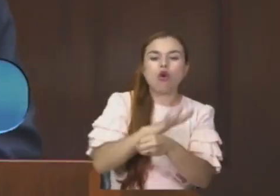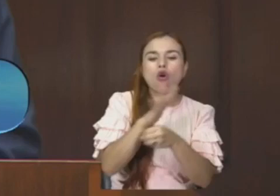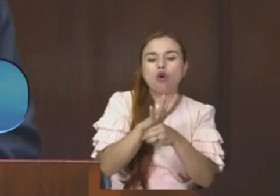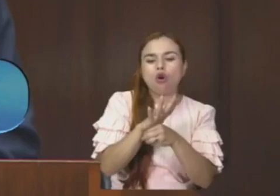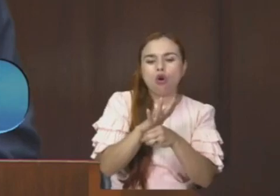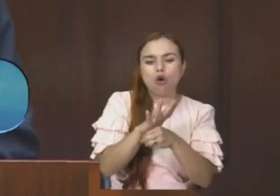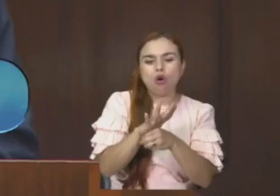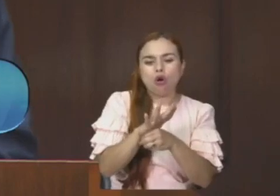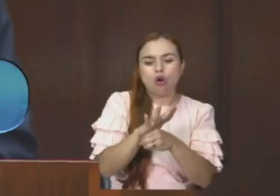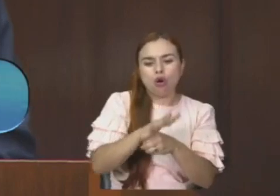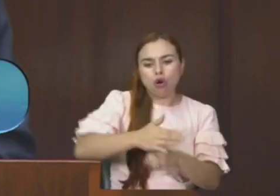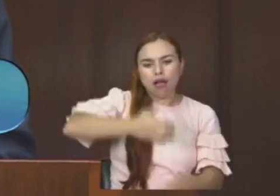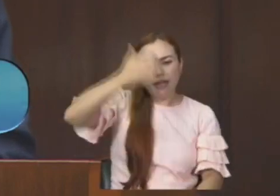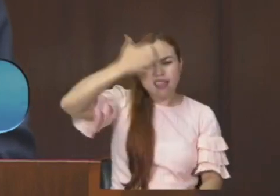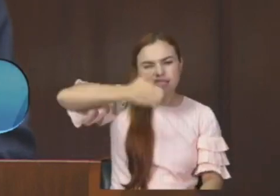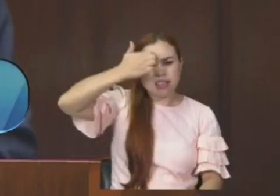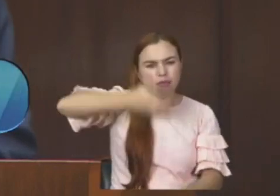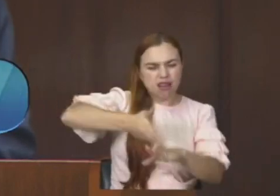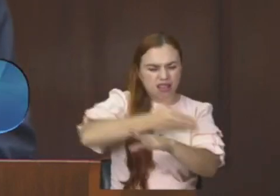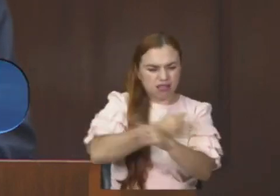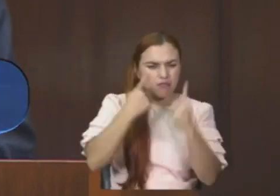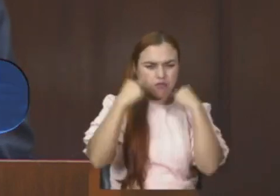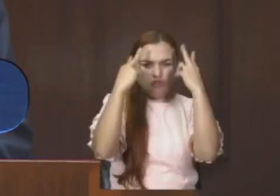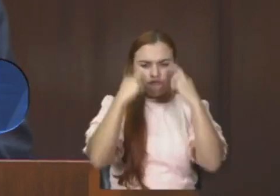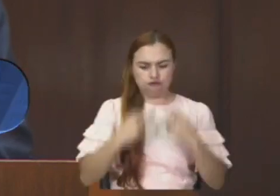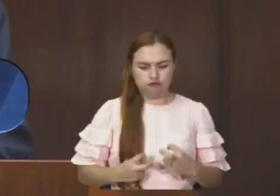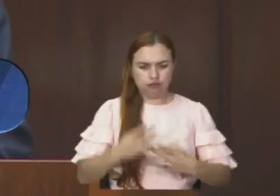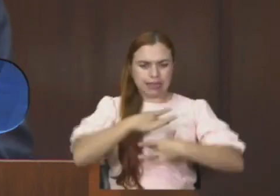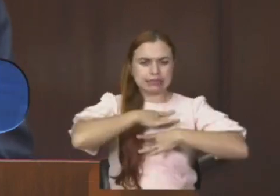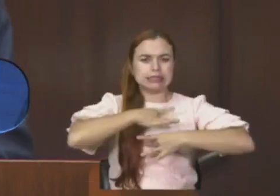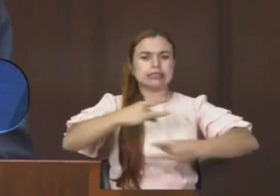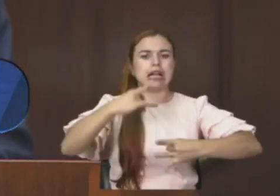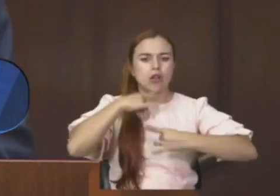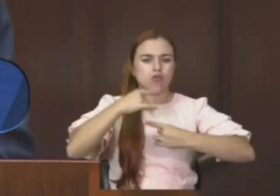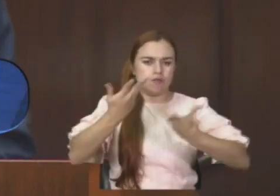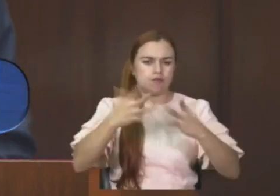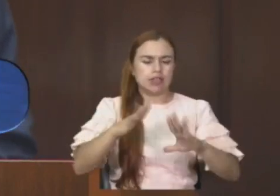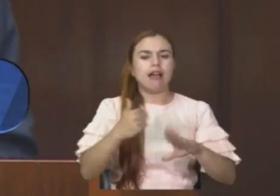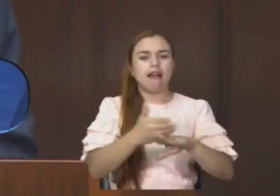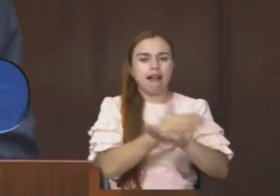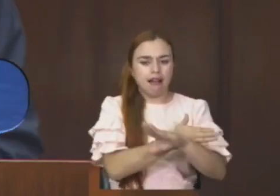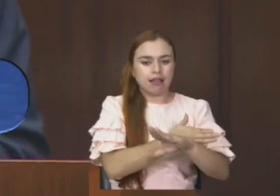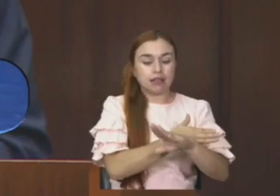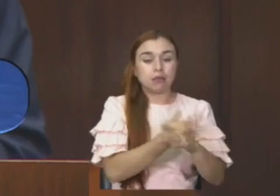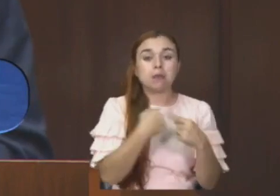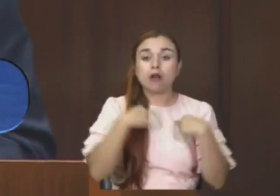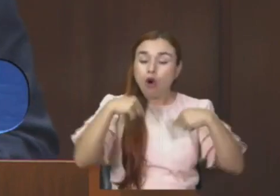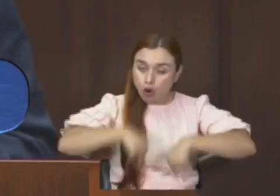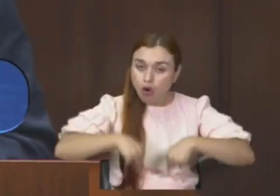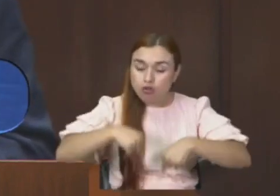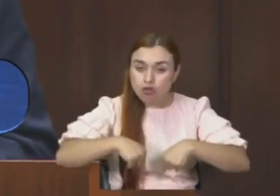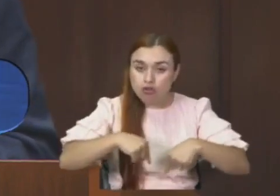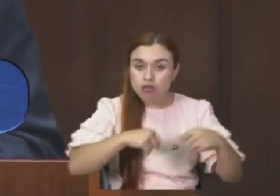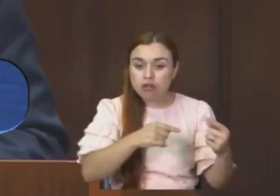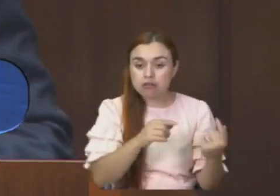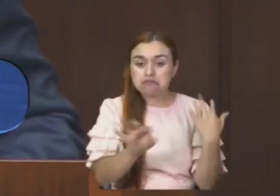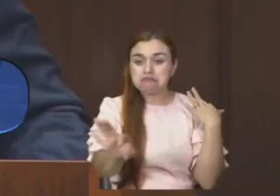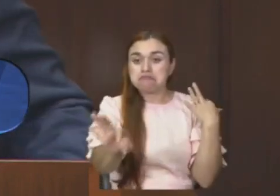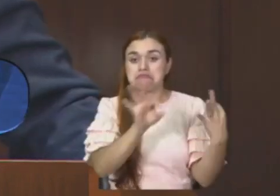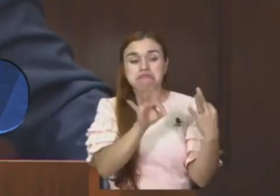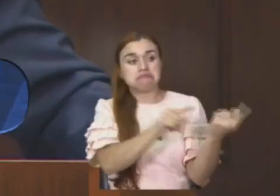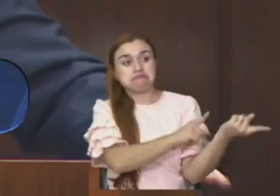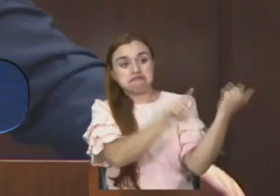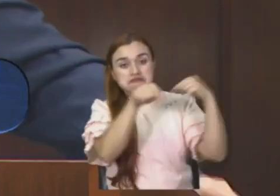unos exámenes de salud previamente acordados, pero me siento complacido de la invitación, de